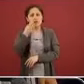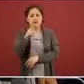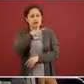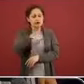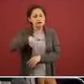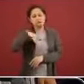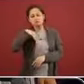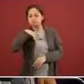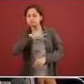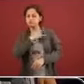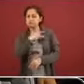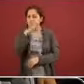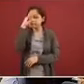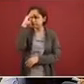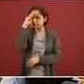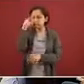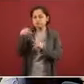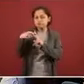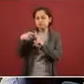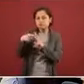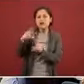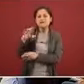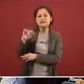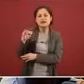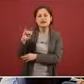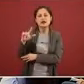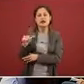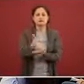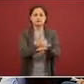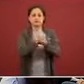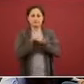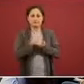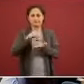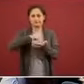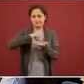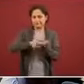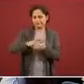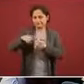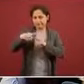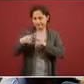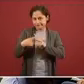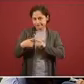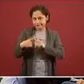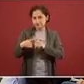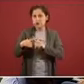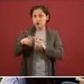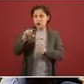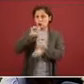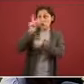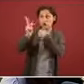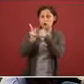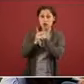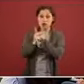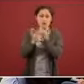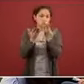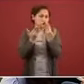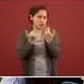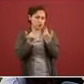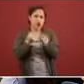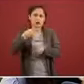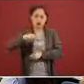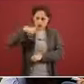hacen estimaciones. No todos los países usan este método, por lo tanto, en los países que no usan este método se quedan con